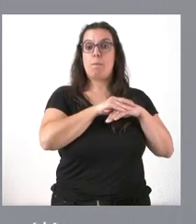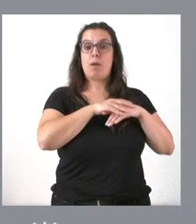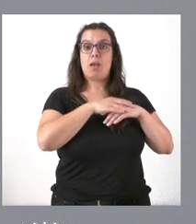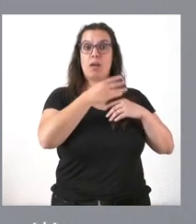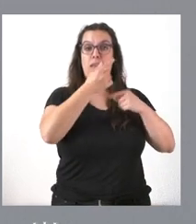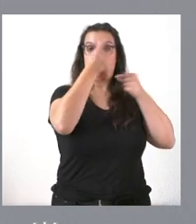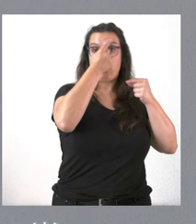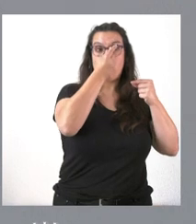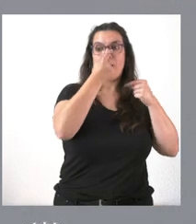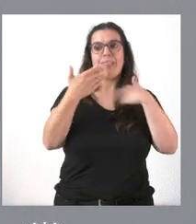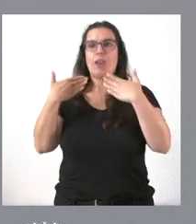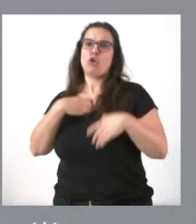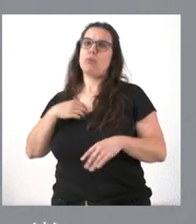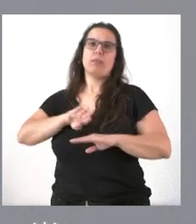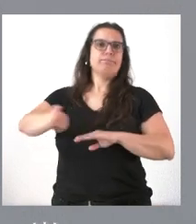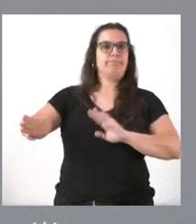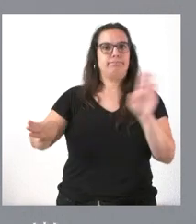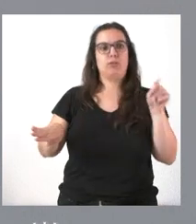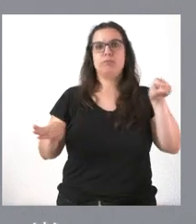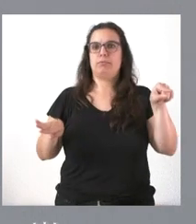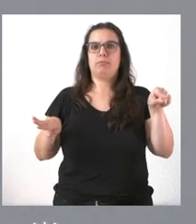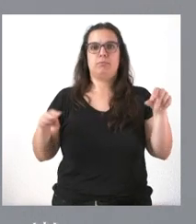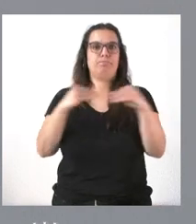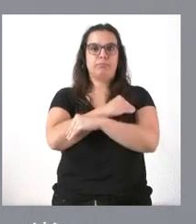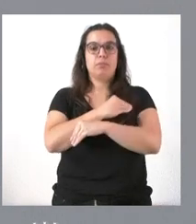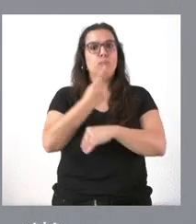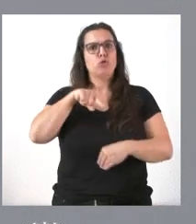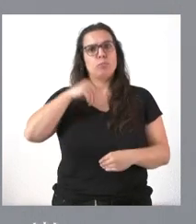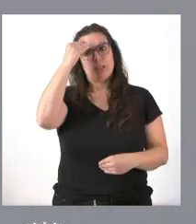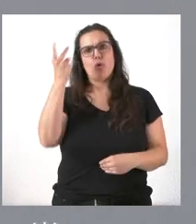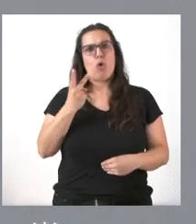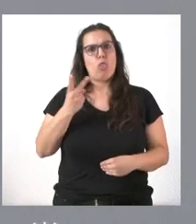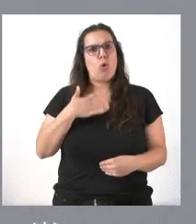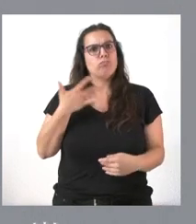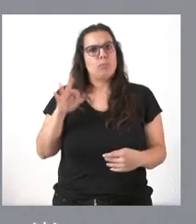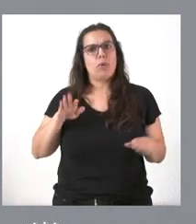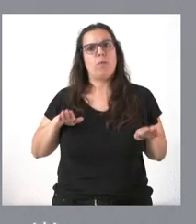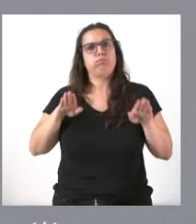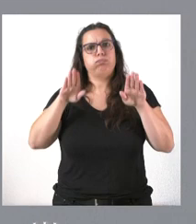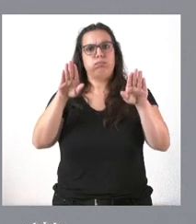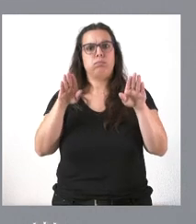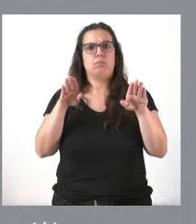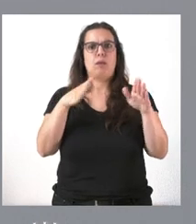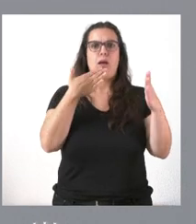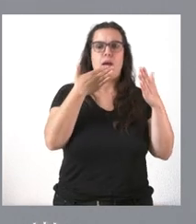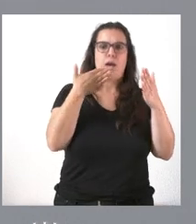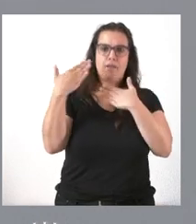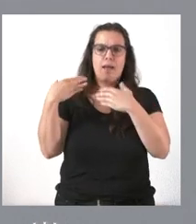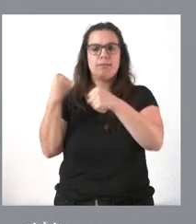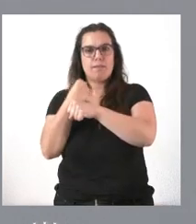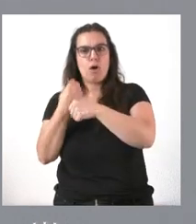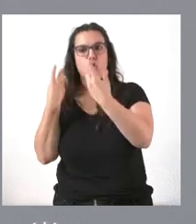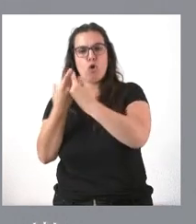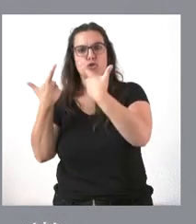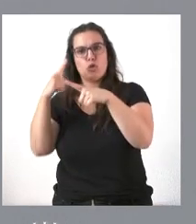es incompatible con el diálogo nosotros pensamos que cumplir la ley es compatible con el diálogo y con el trabajo con el sector vamos a ver también